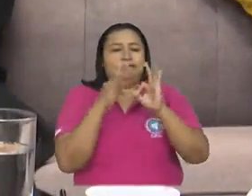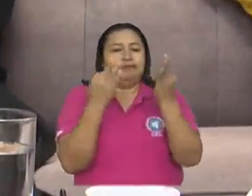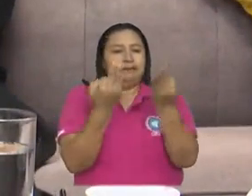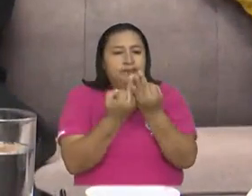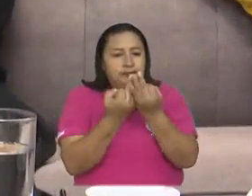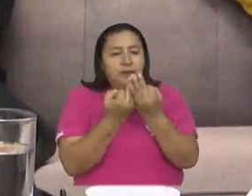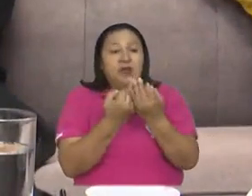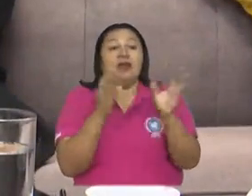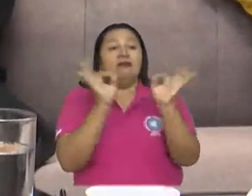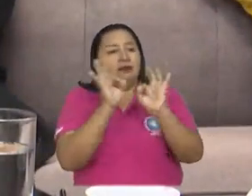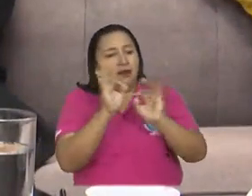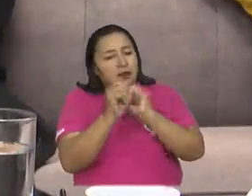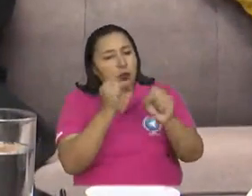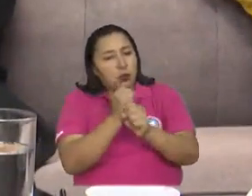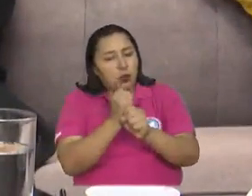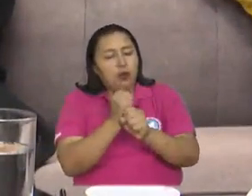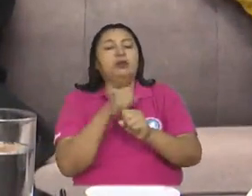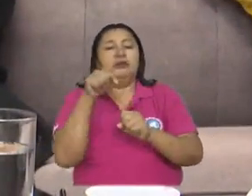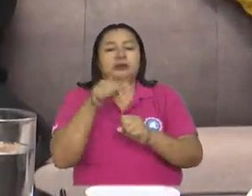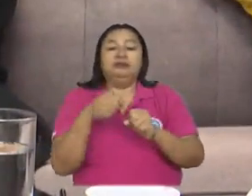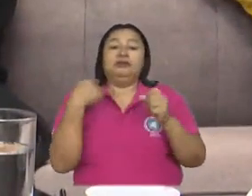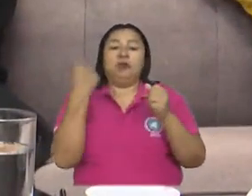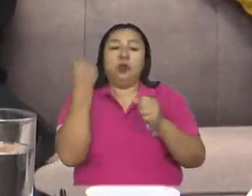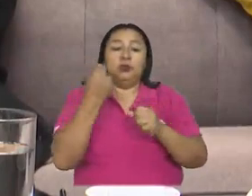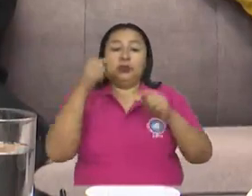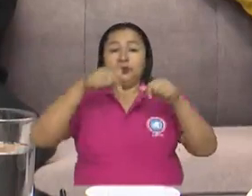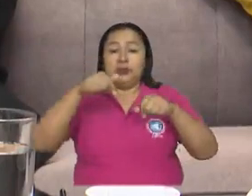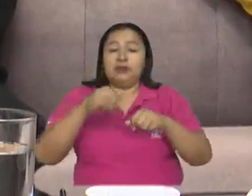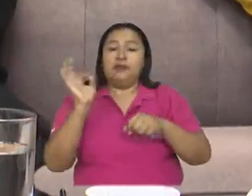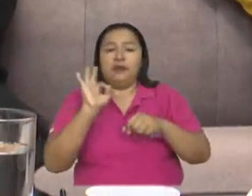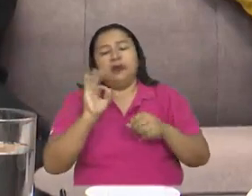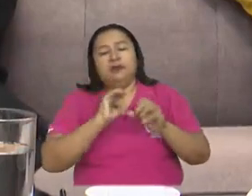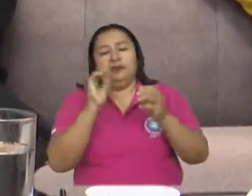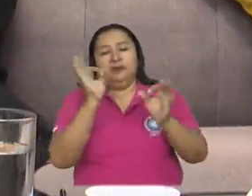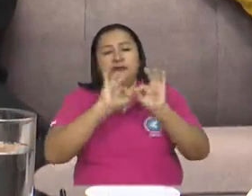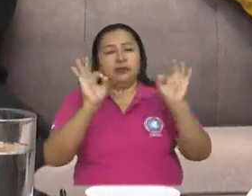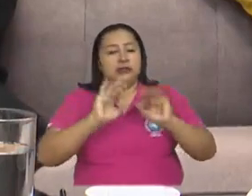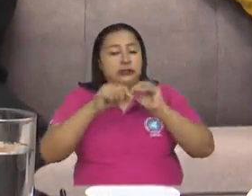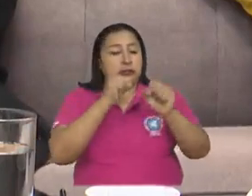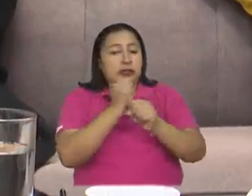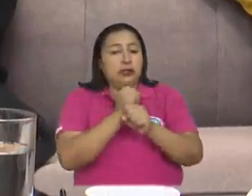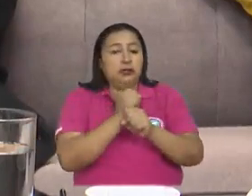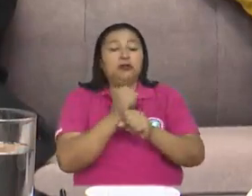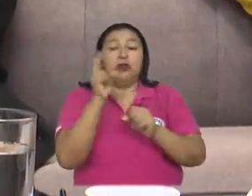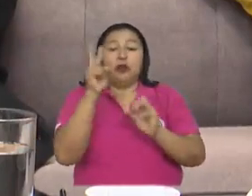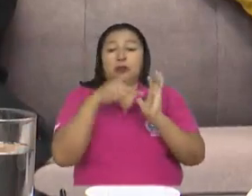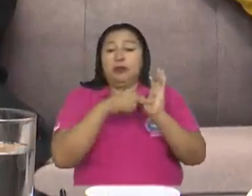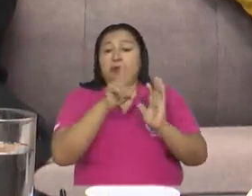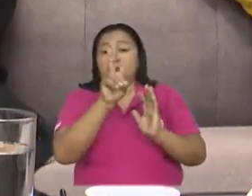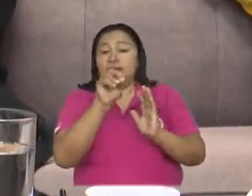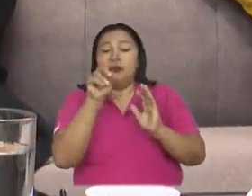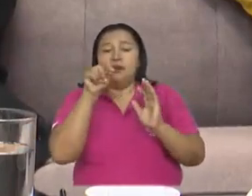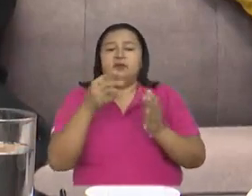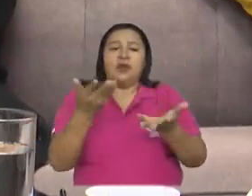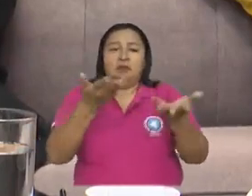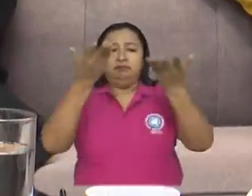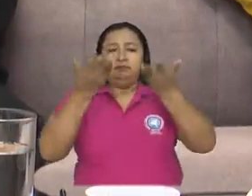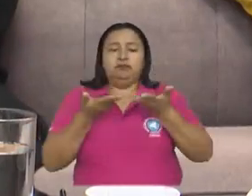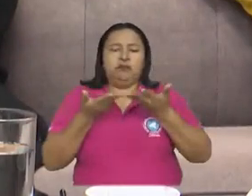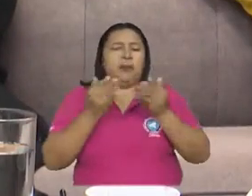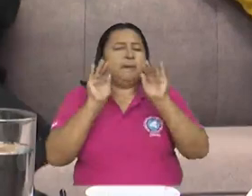nuevo, aprovechando el medio de felicitar a toda la familia y que este año 2020 nos traiga muchísimas